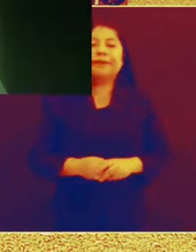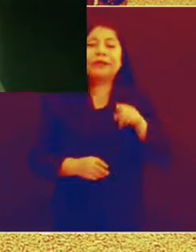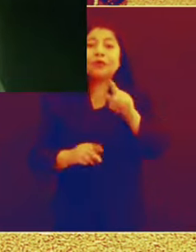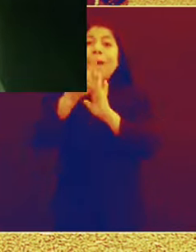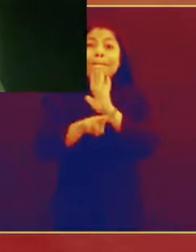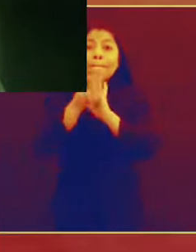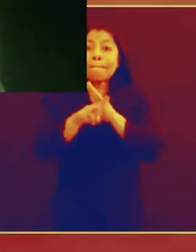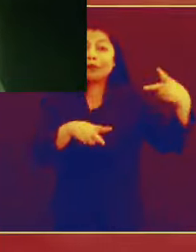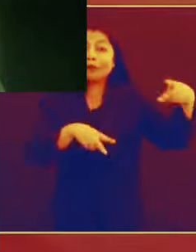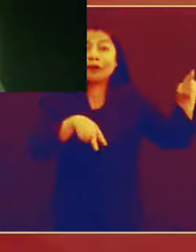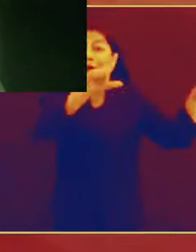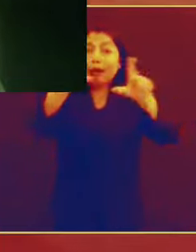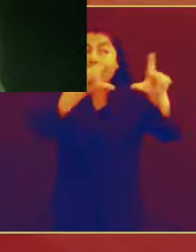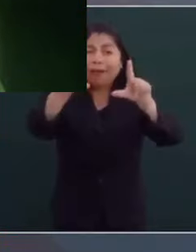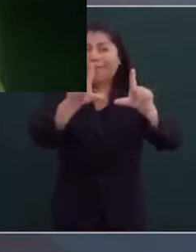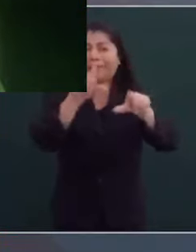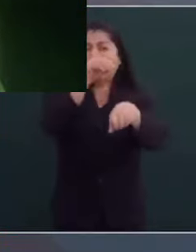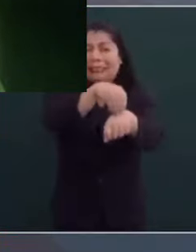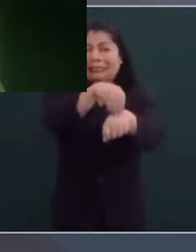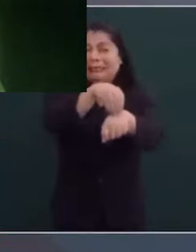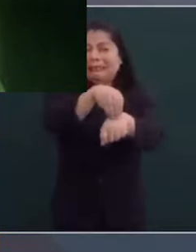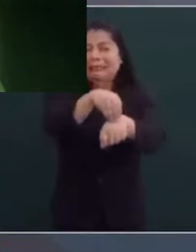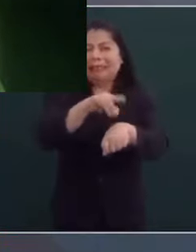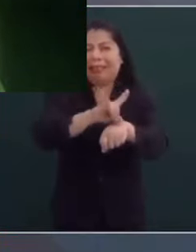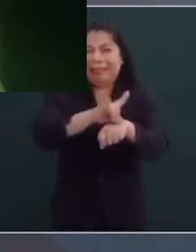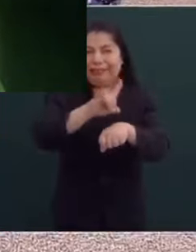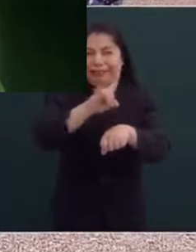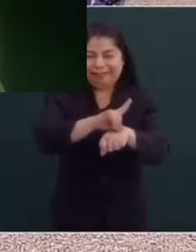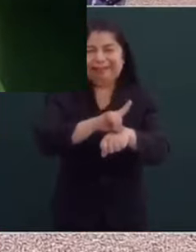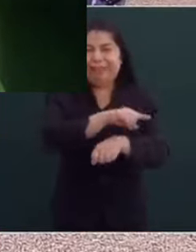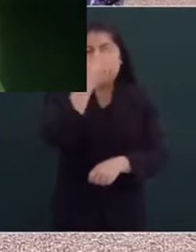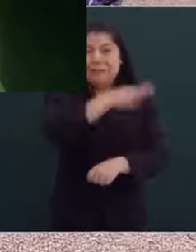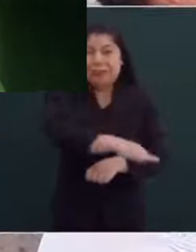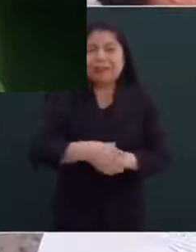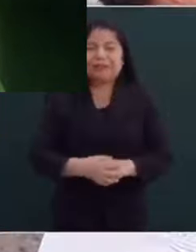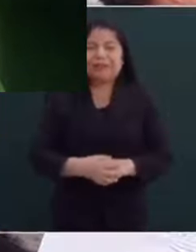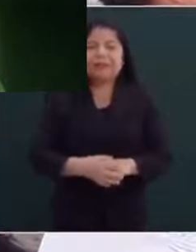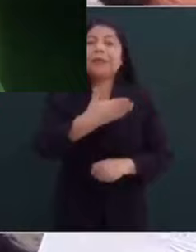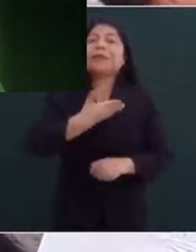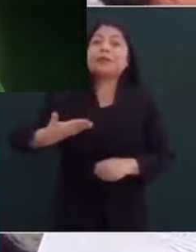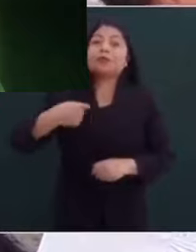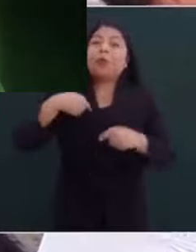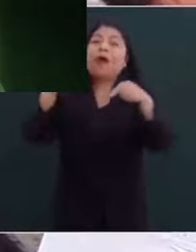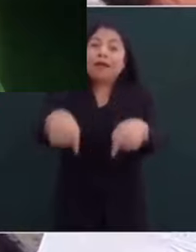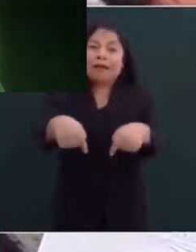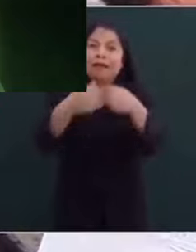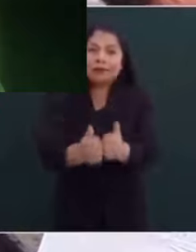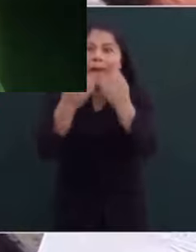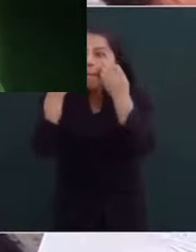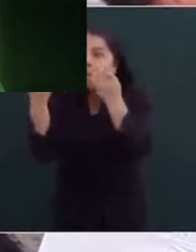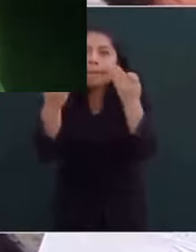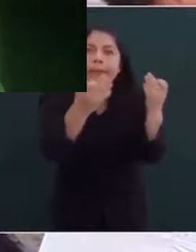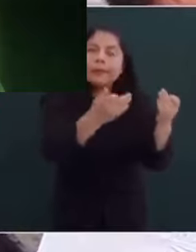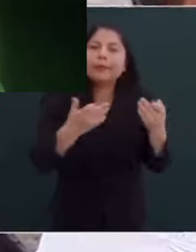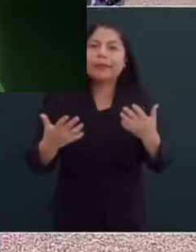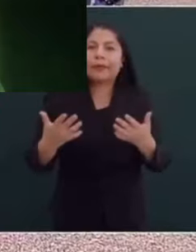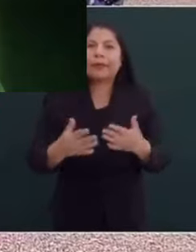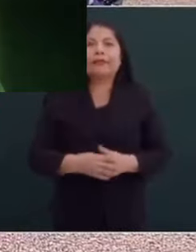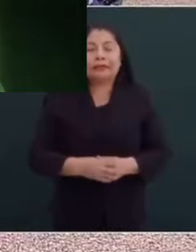videos porque son especialistas en montaje. Ya le ganan a Loret de Mola, pues. Presidente, pero yo estaba ahí y yo he visto. Sí, pero estamos. Que me cuente, sino que yo estaba ahí. Sí,